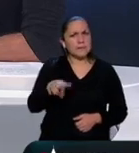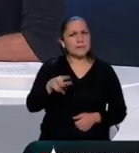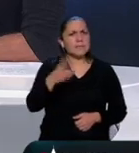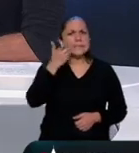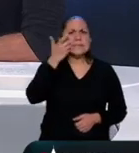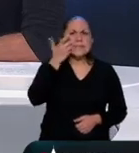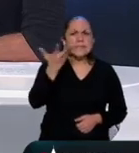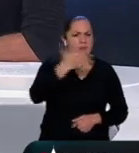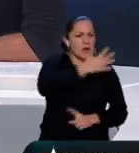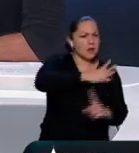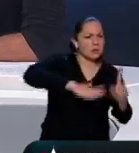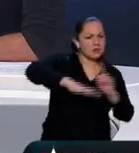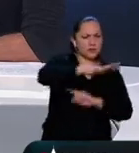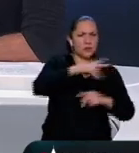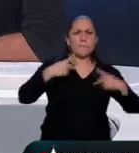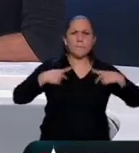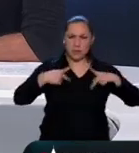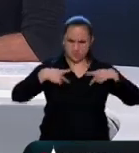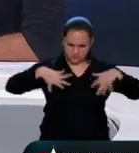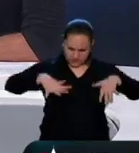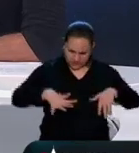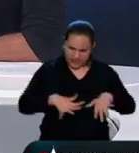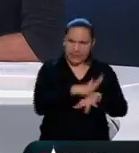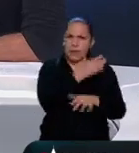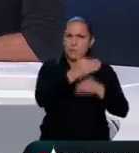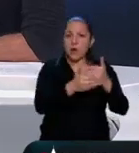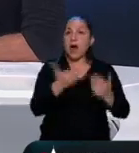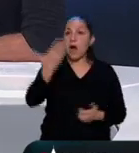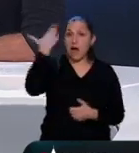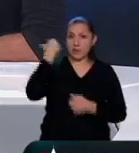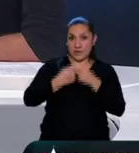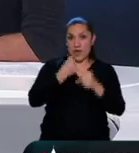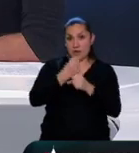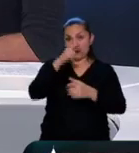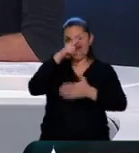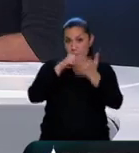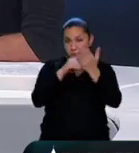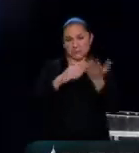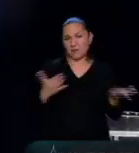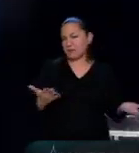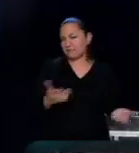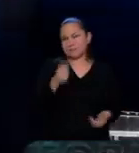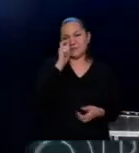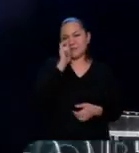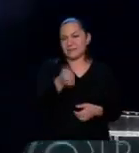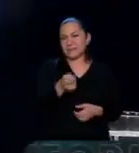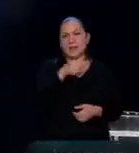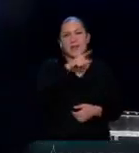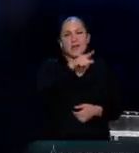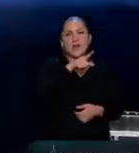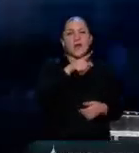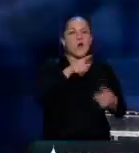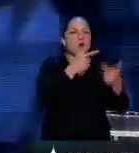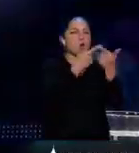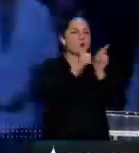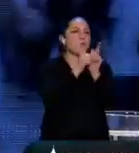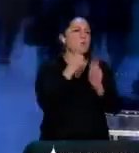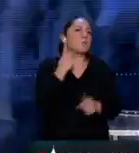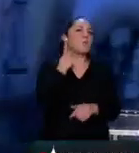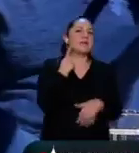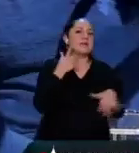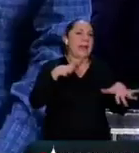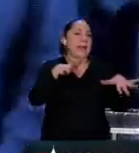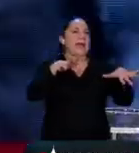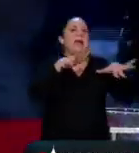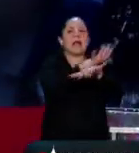en la transición. En el 2000 hubo un cambio de maquillaje, no una verdadera transición política. El mismo régimen se perpetuó bajo otros colores, esa es mi manera